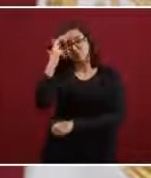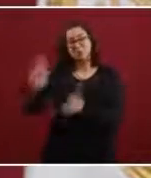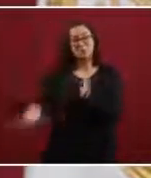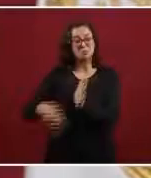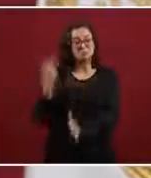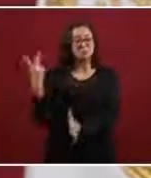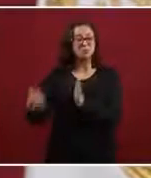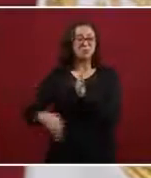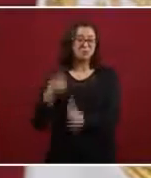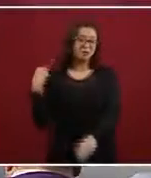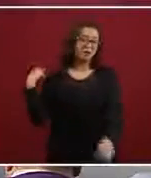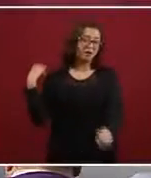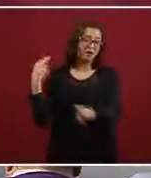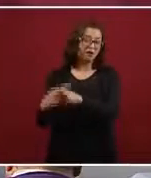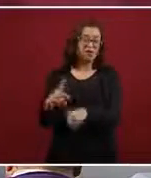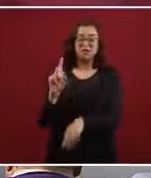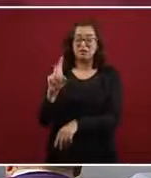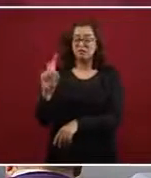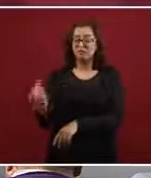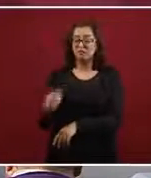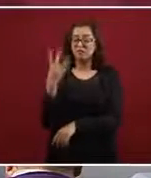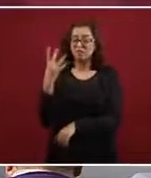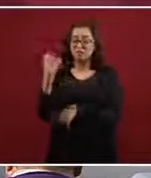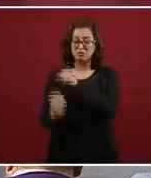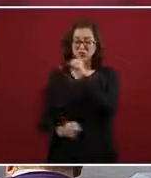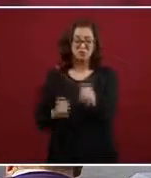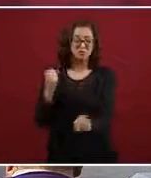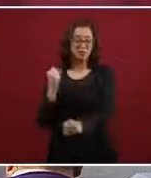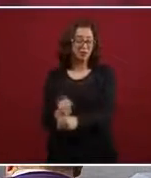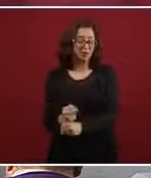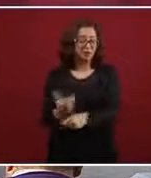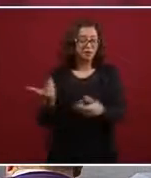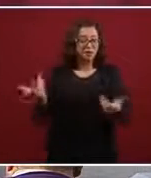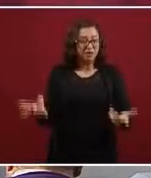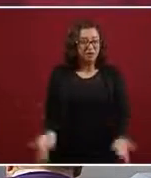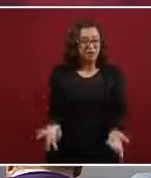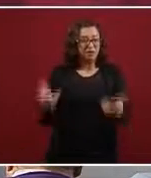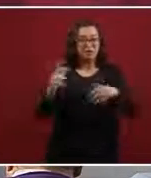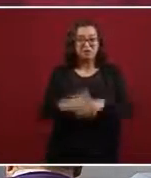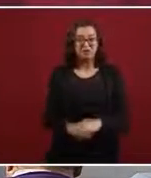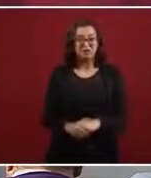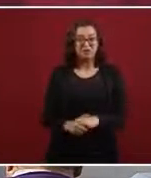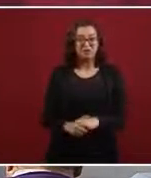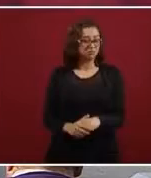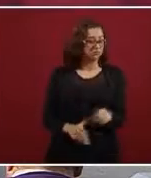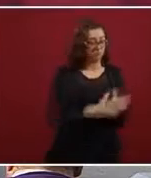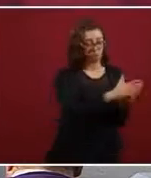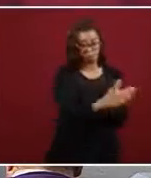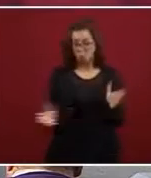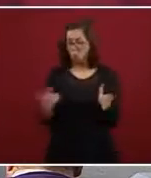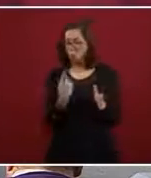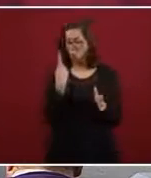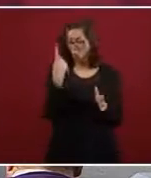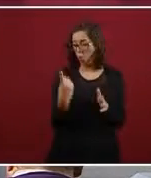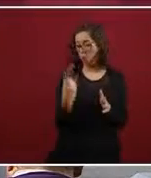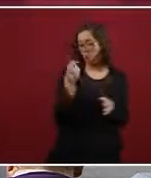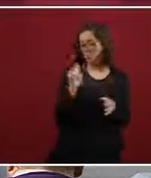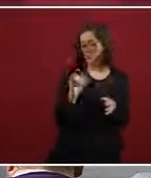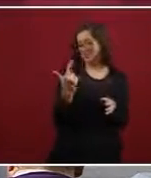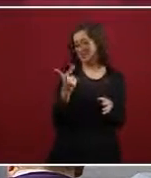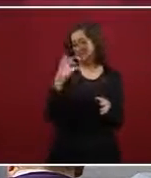34 años, casi se consumieron todo el siglo XIX.